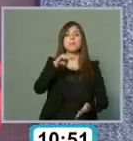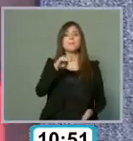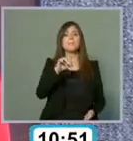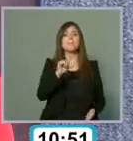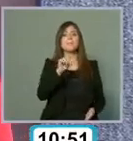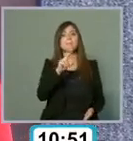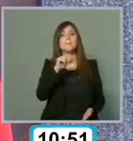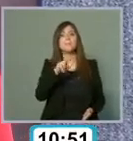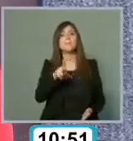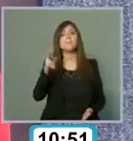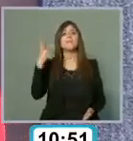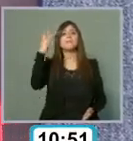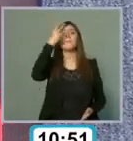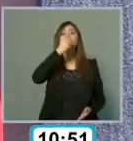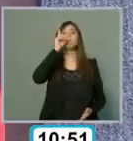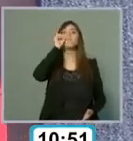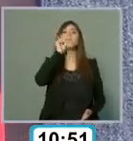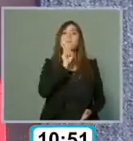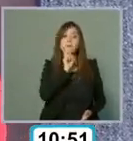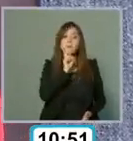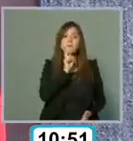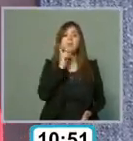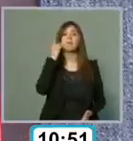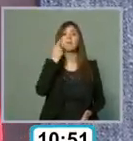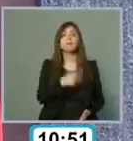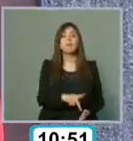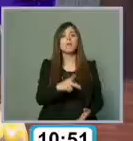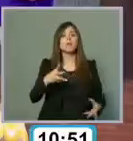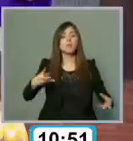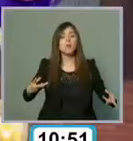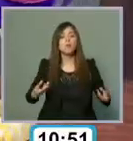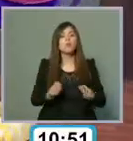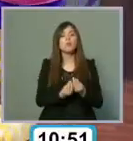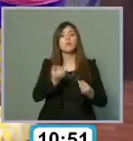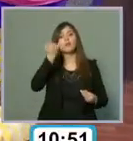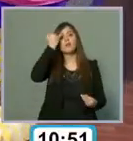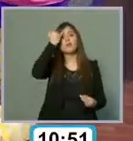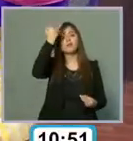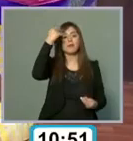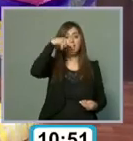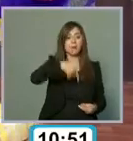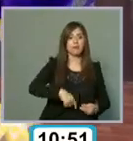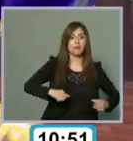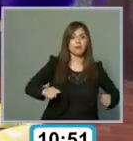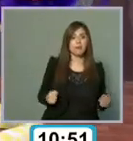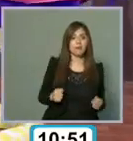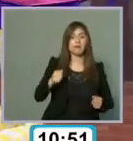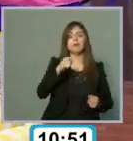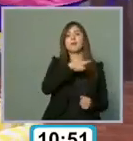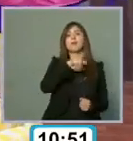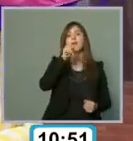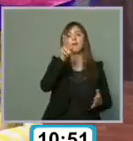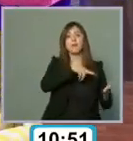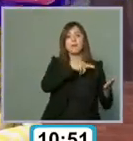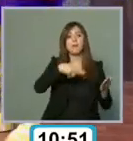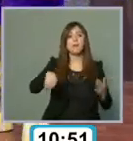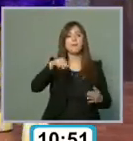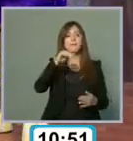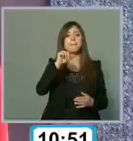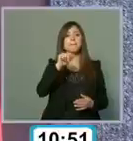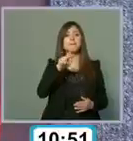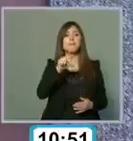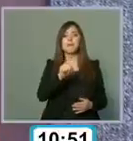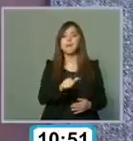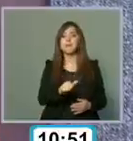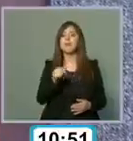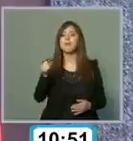está divina Mariana, de verdad. Y no se podía concebir una idea de un musical en México de la gallina pintadita sin Mariana. Era imposible. O sea, la Claro. gente iba a estar